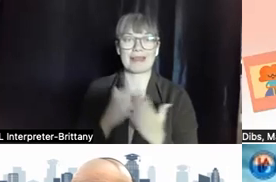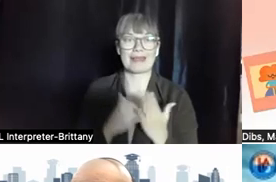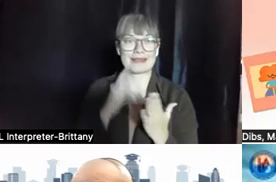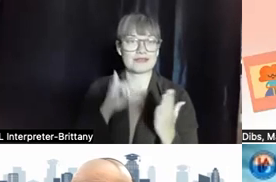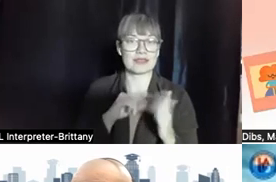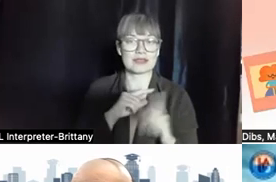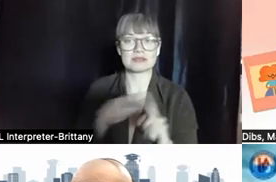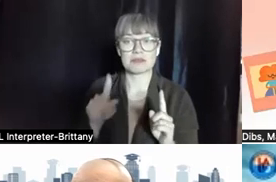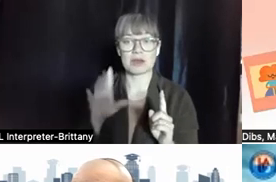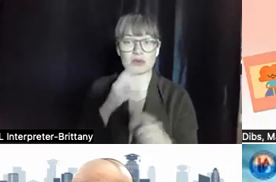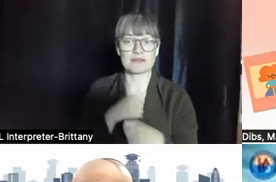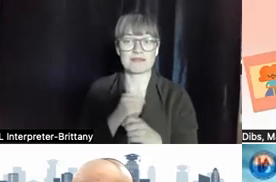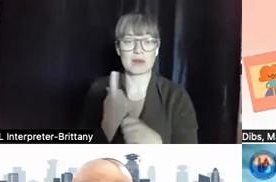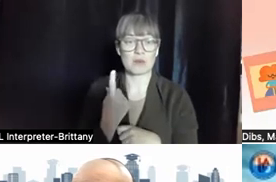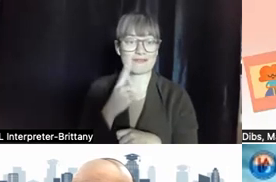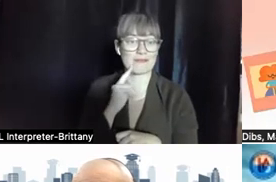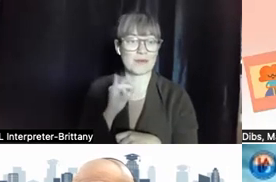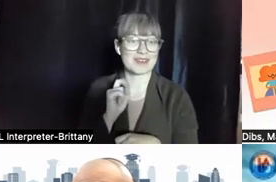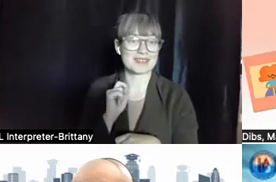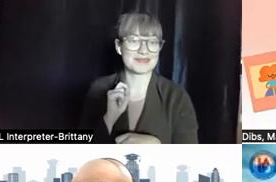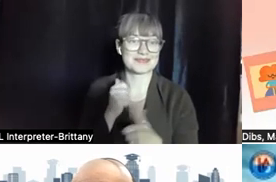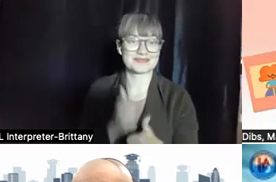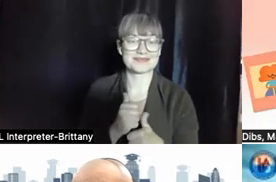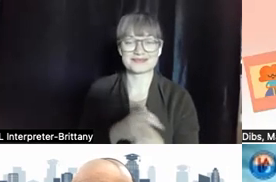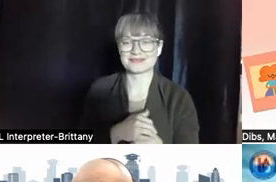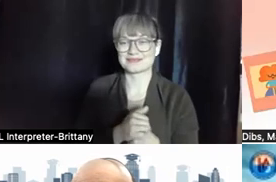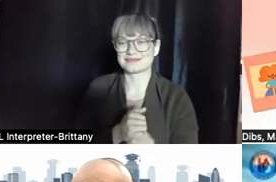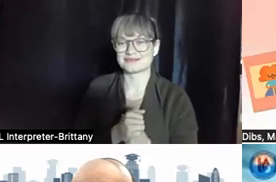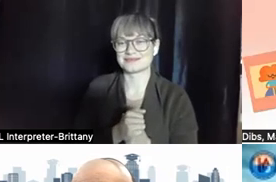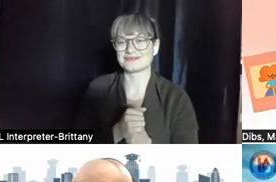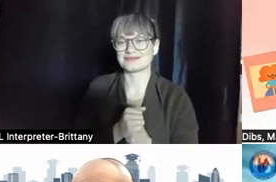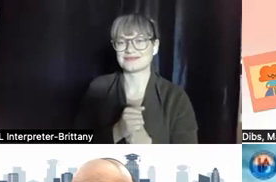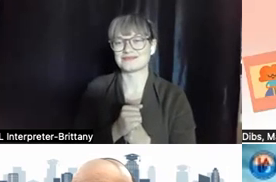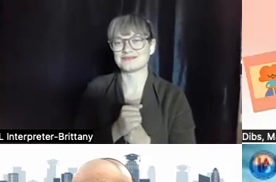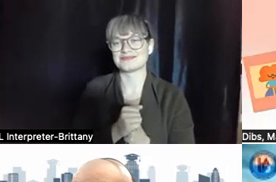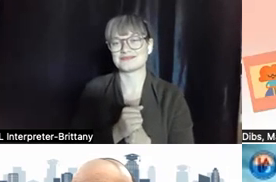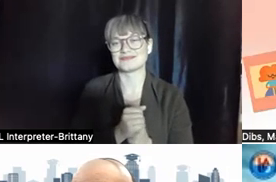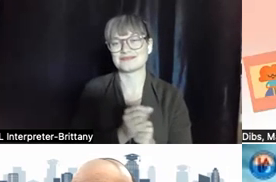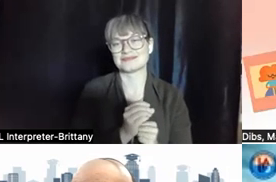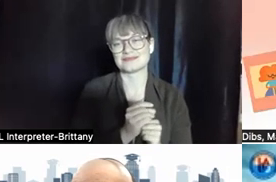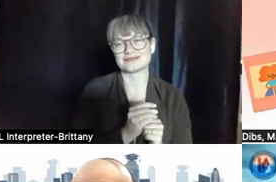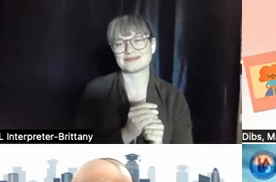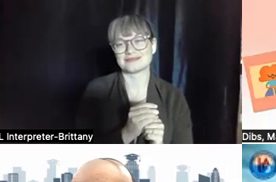una lista, pero tal vez tengamos una lista